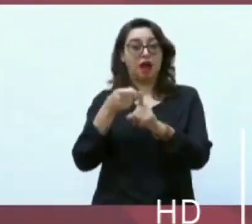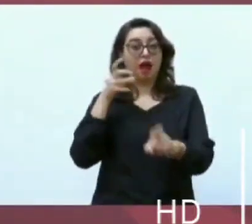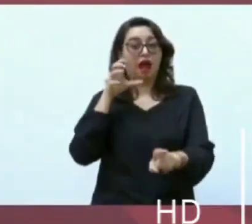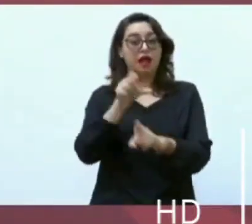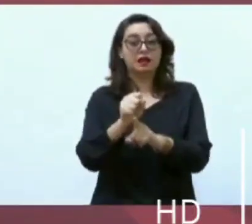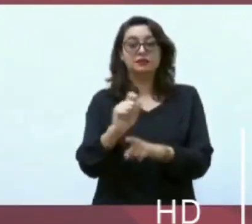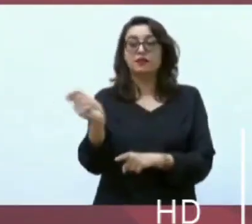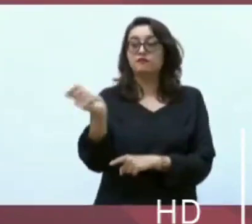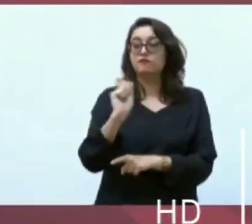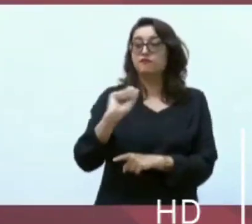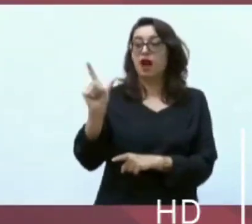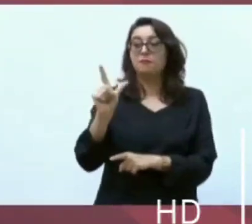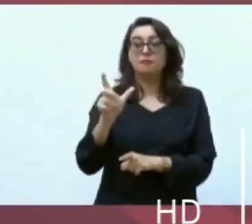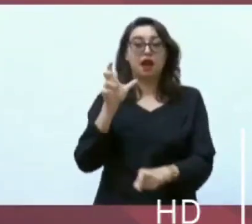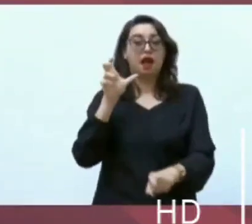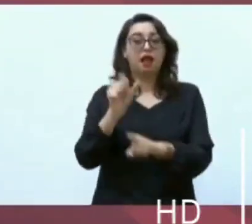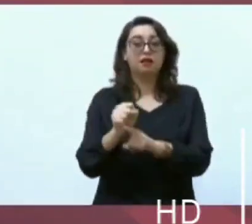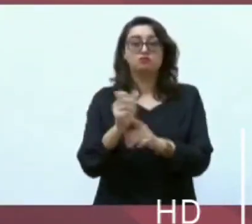en segundos,